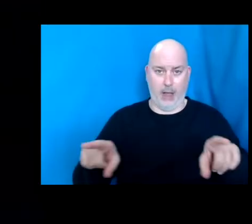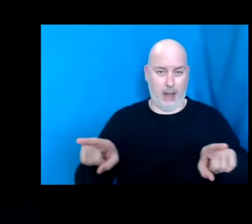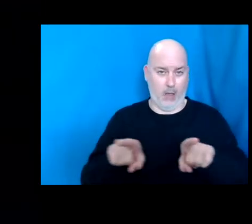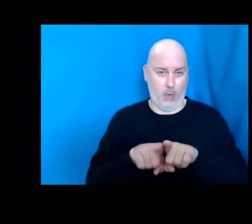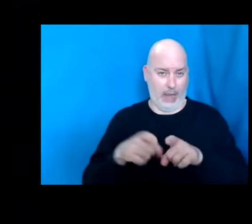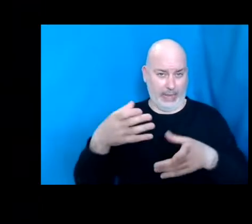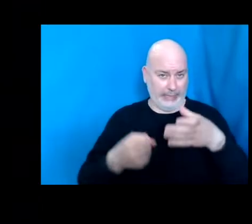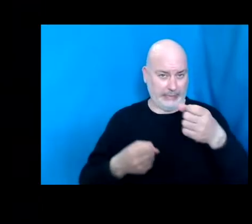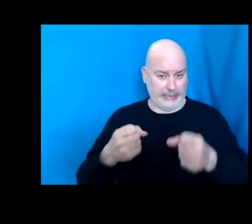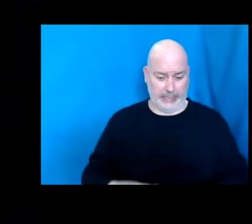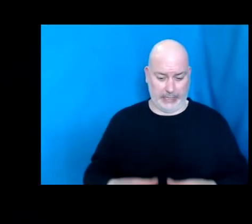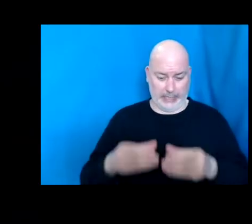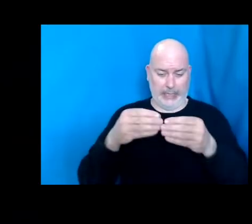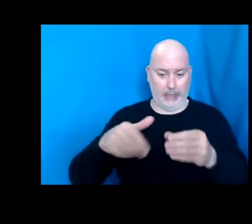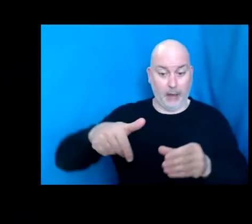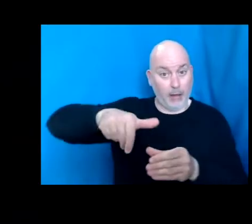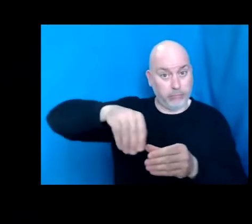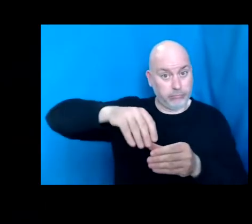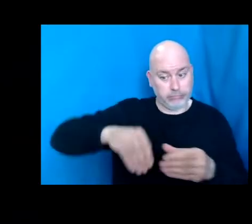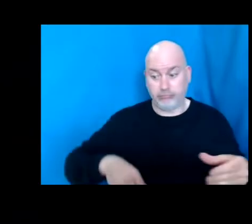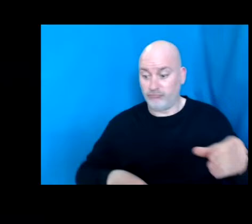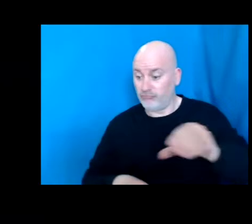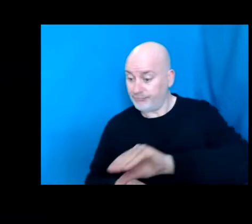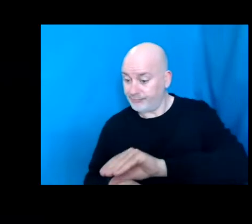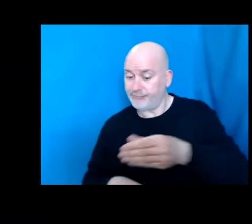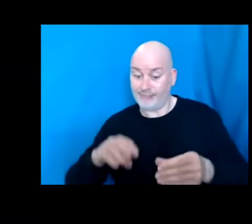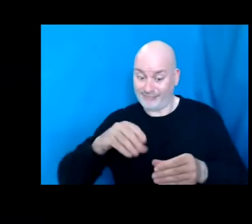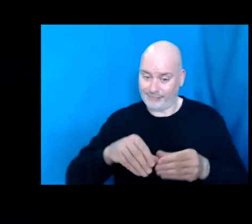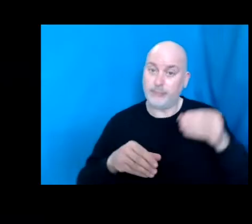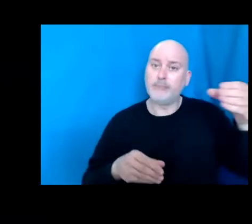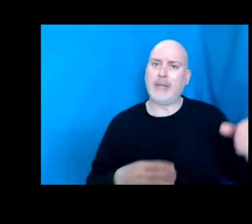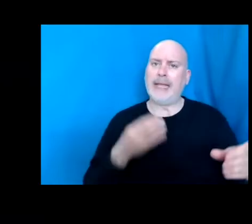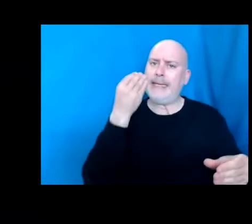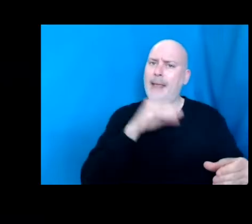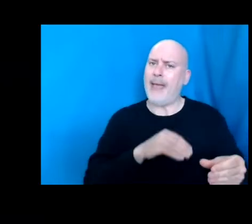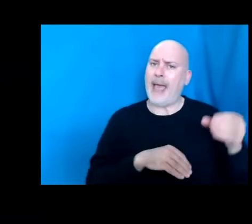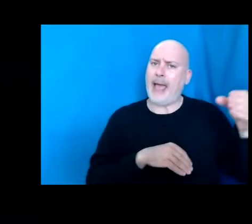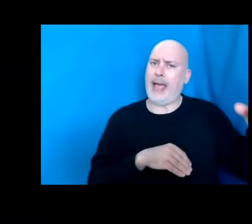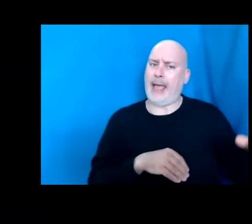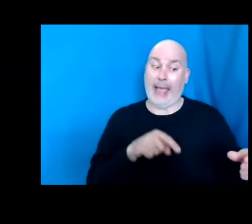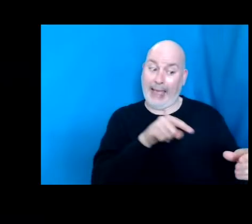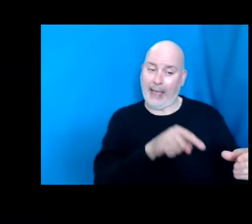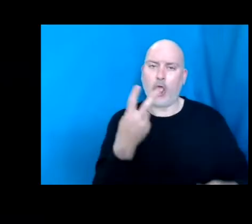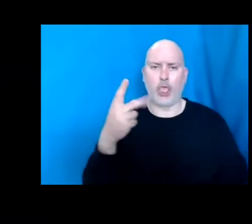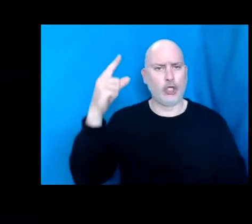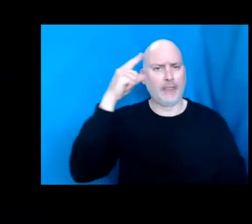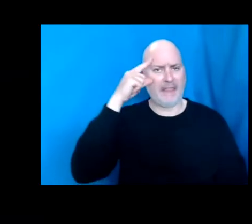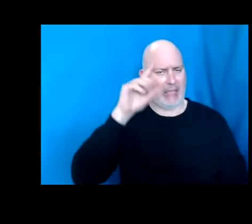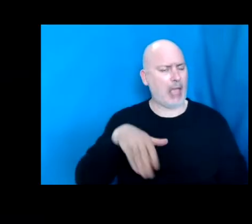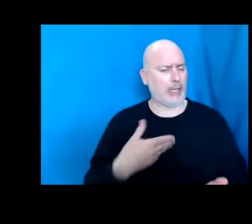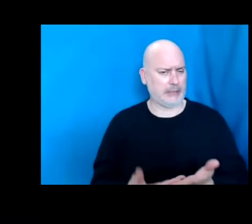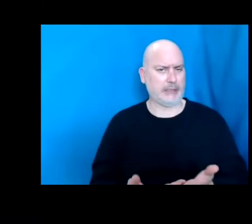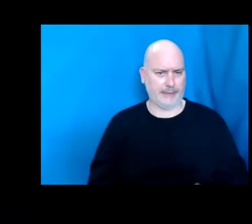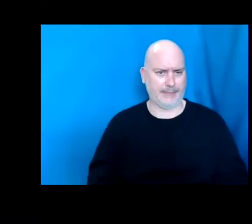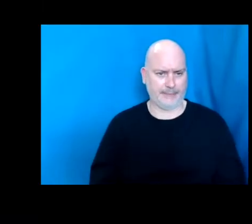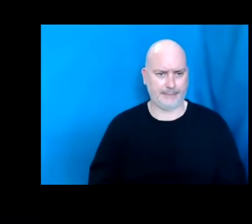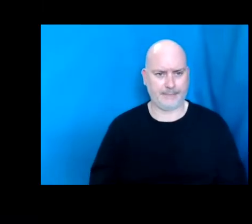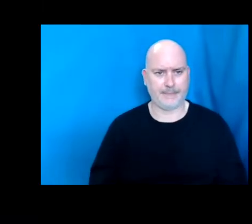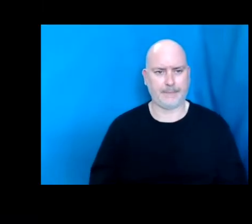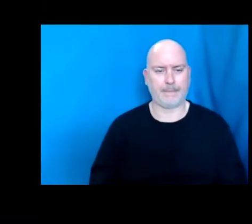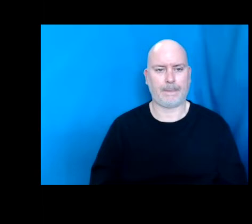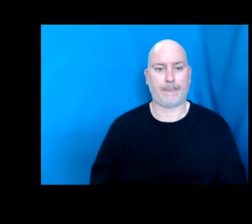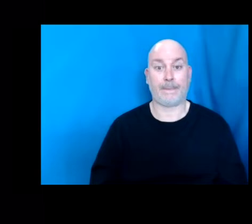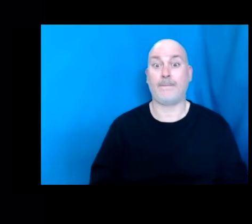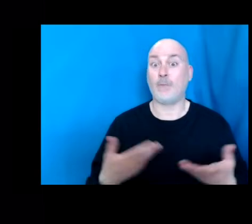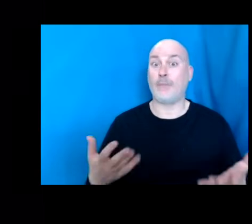vez abiertas la podemos conservar en casa, en la nevera, hasta 48 horas. Una vez que ya tenemos